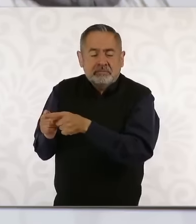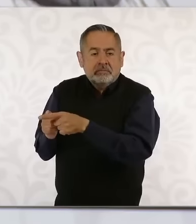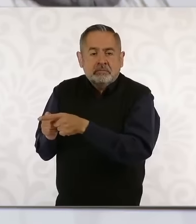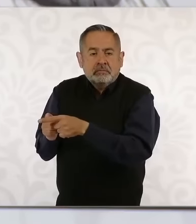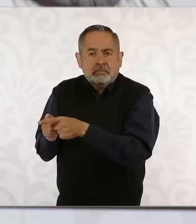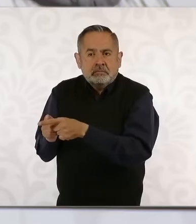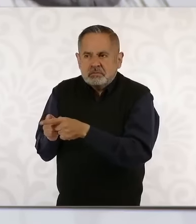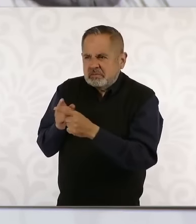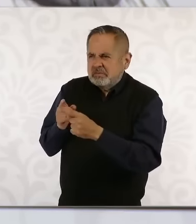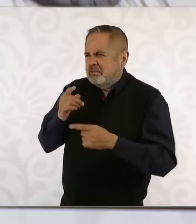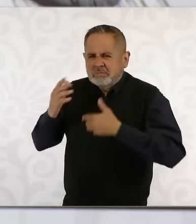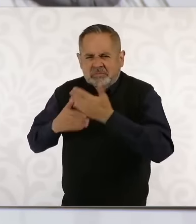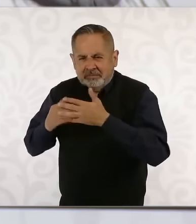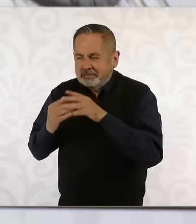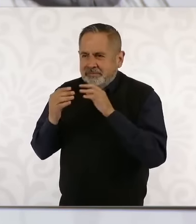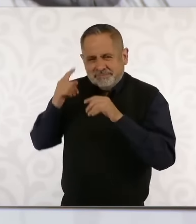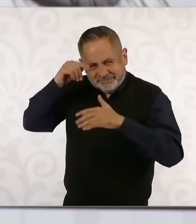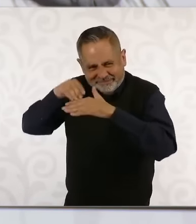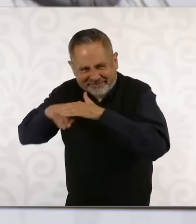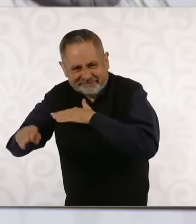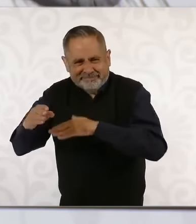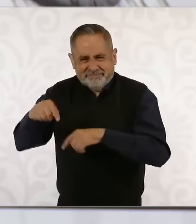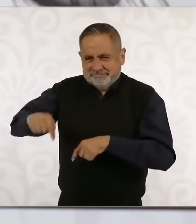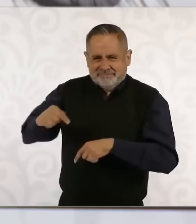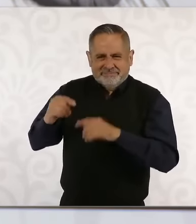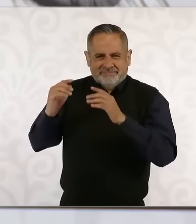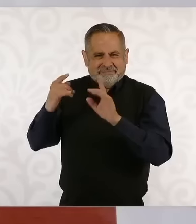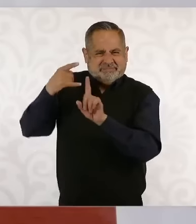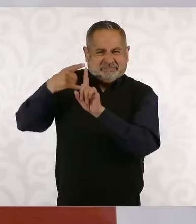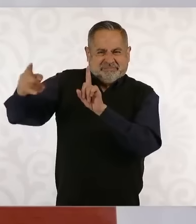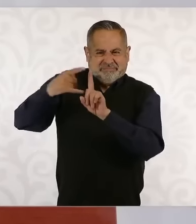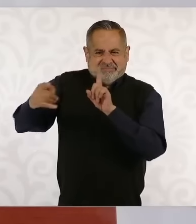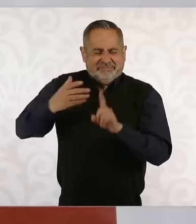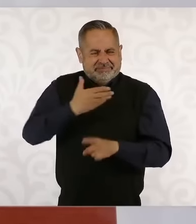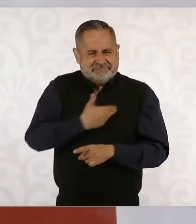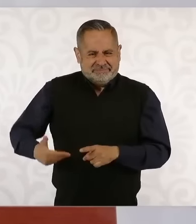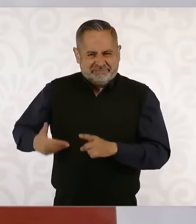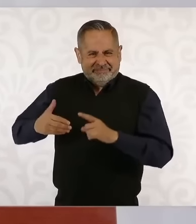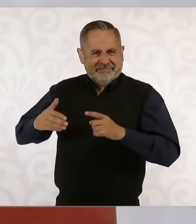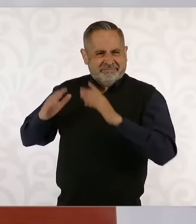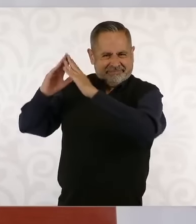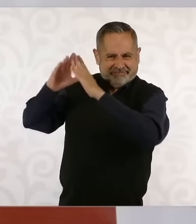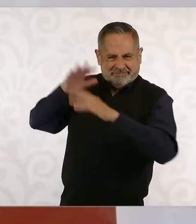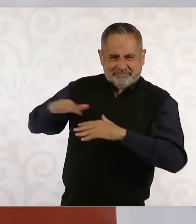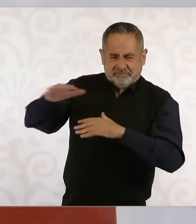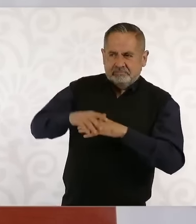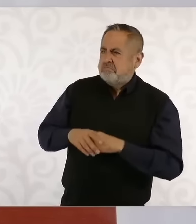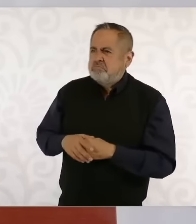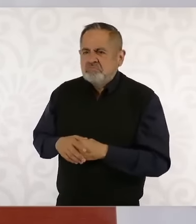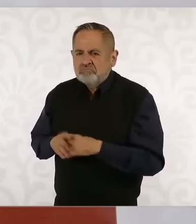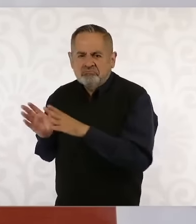y ni siquiera llegan a Palacio, sino se lanzan contra la policía de una forma muy